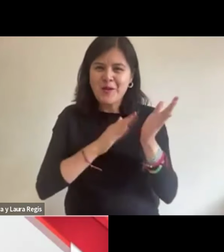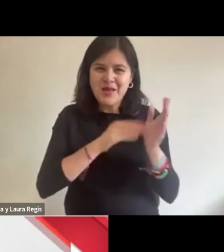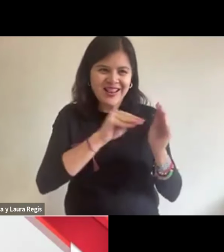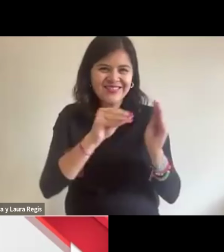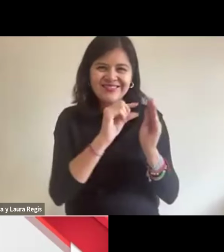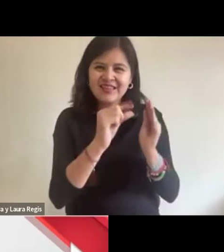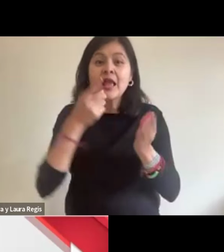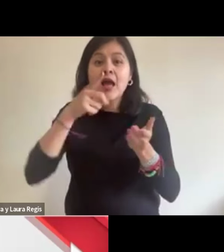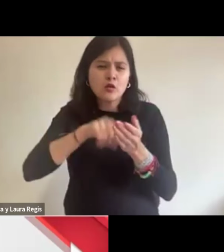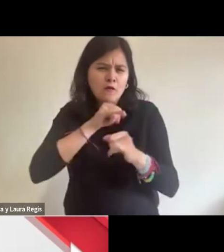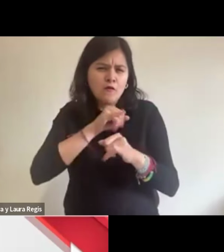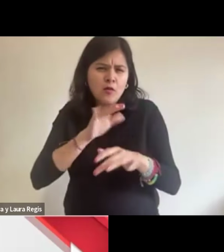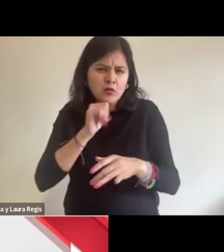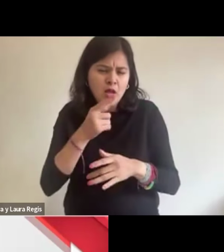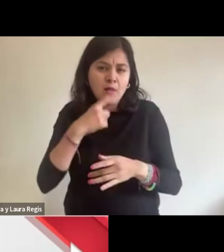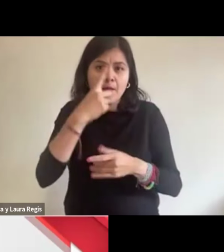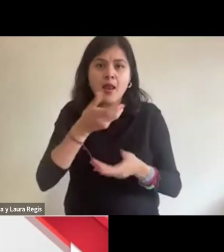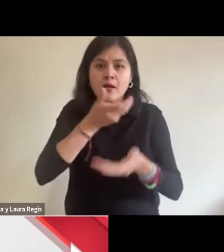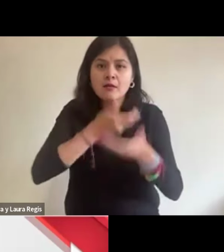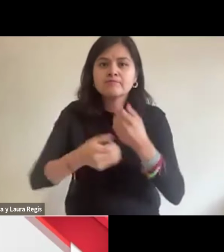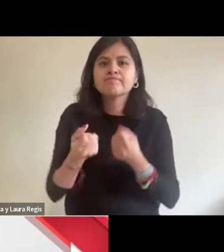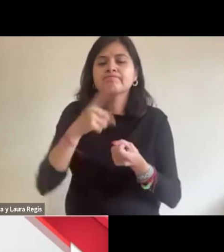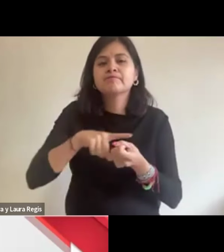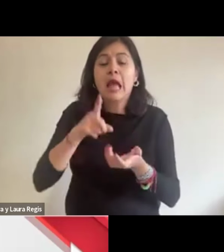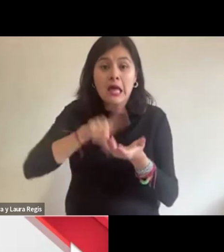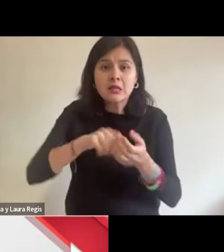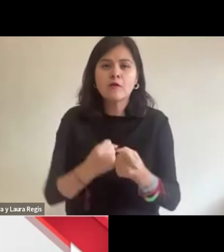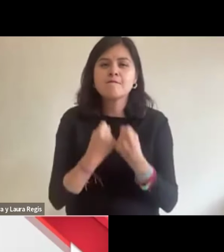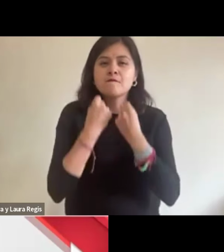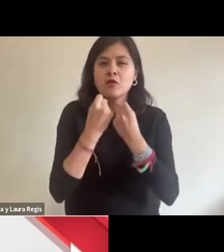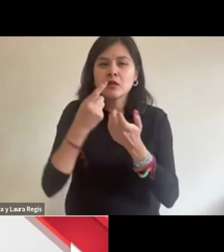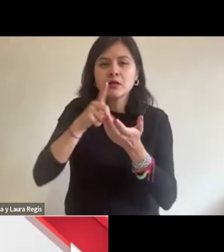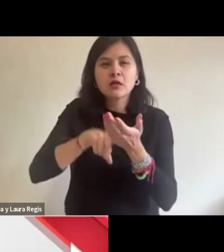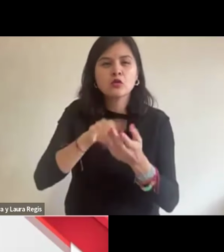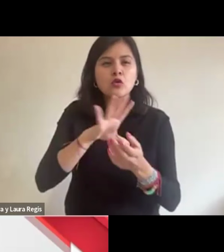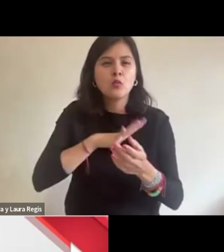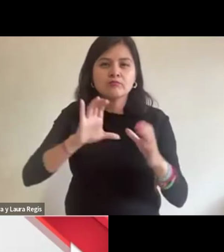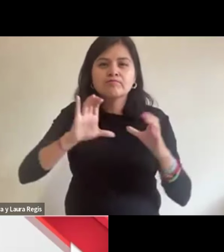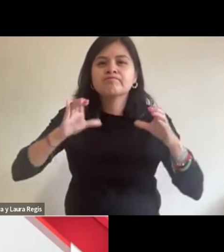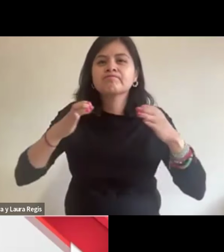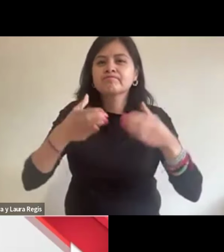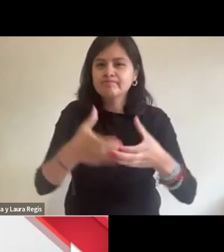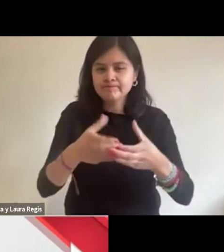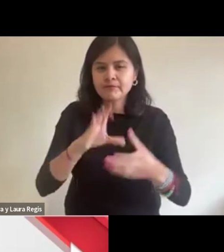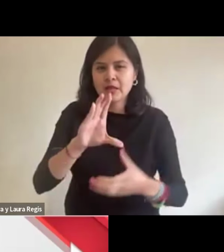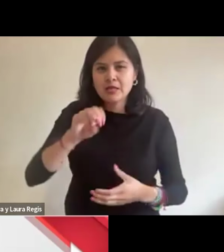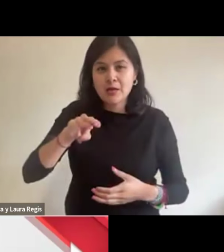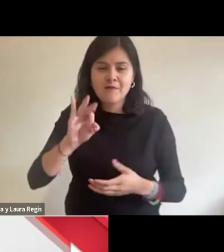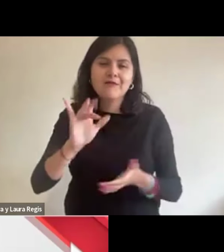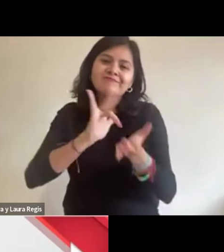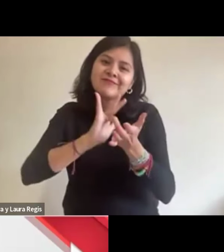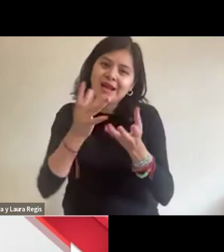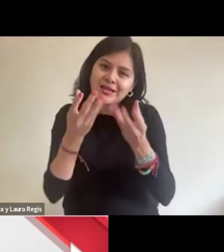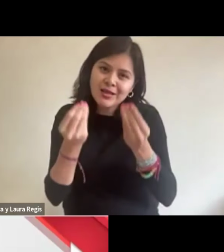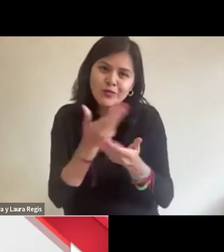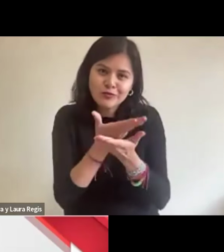así estar fortaleciendo en conjunto a la misma comunidad. Así que bueno, sin más,